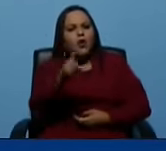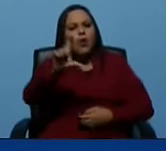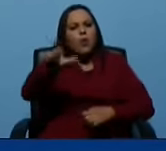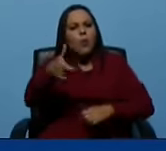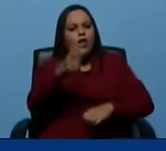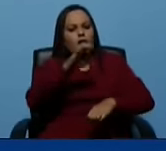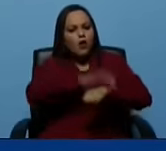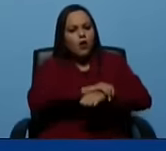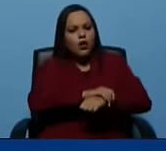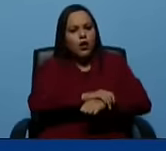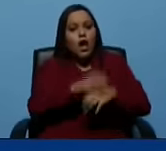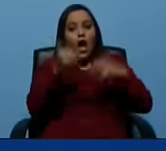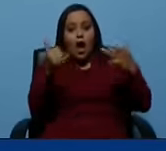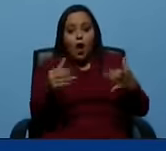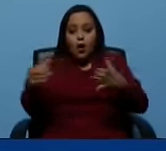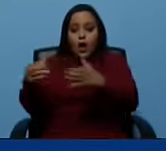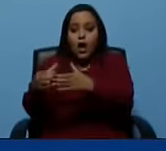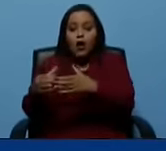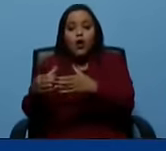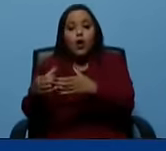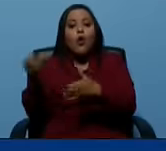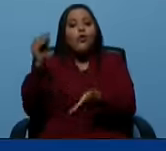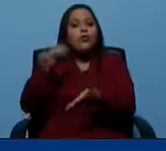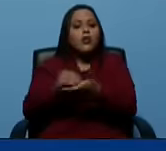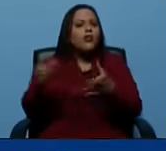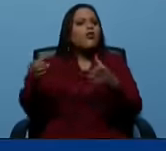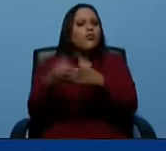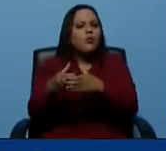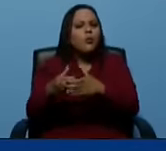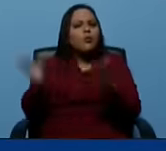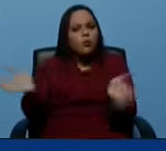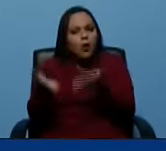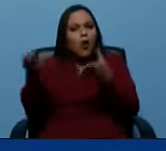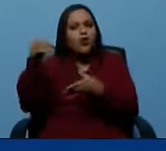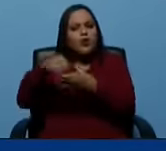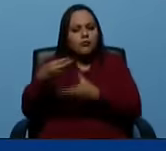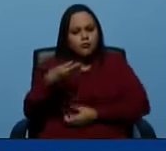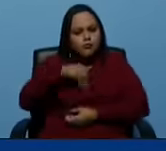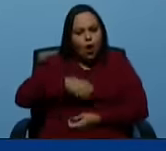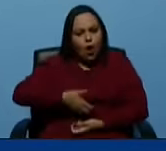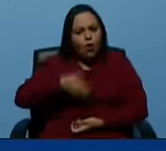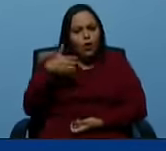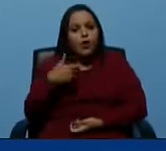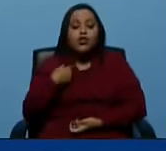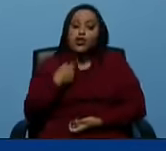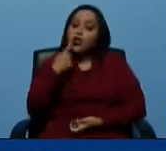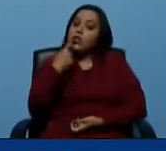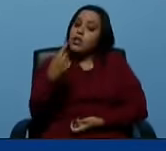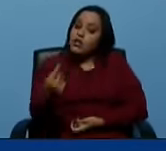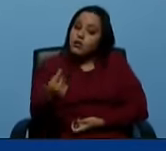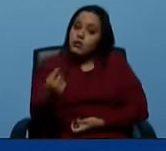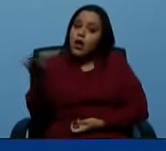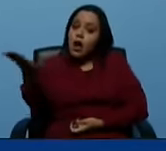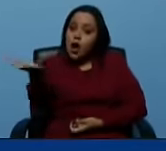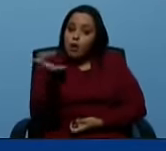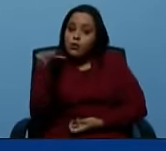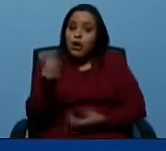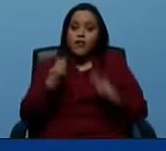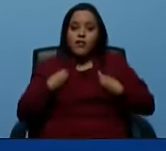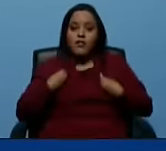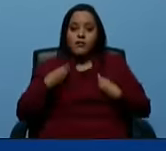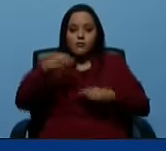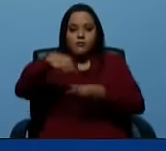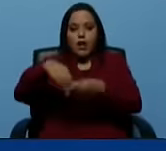ahorita una parte de la población se dejó inocular otra vez el odio. Yo le digo, a ustedes que viven en